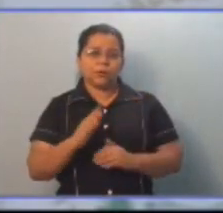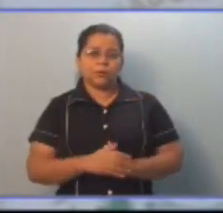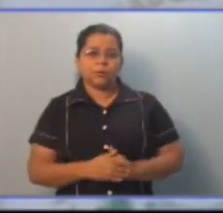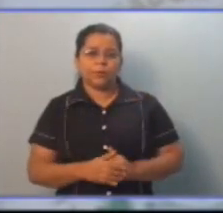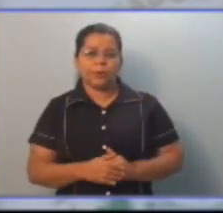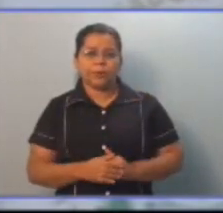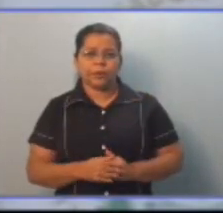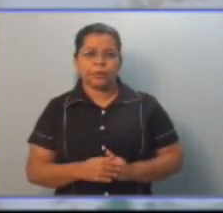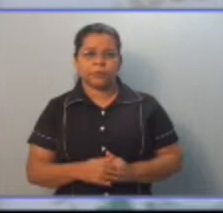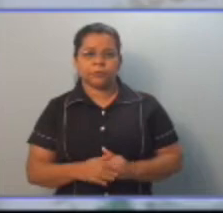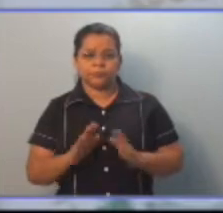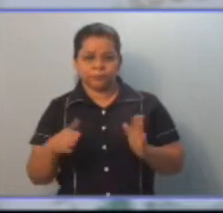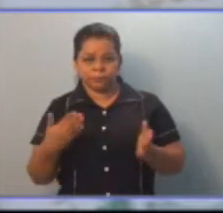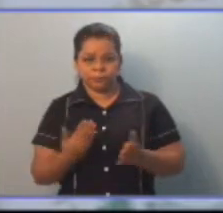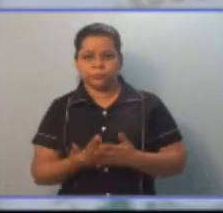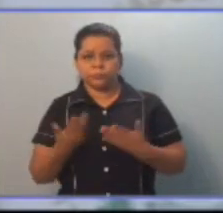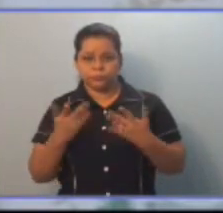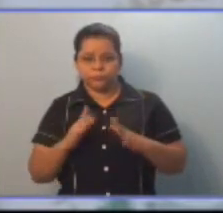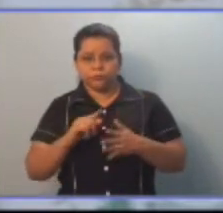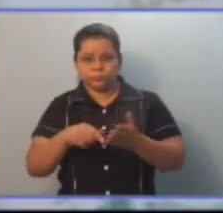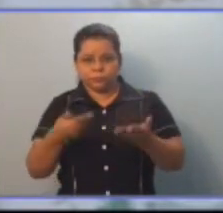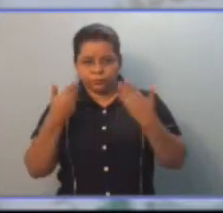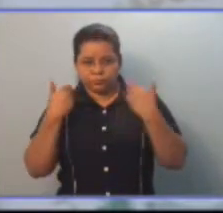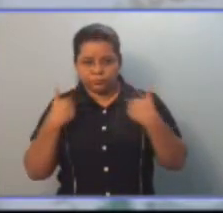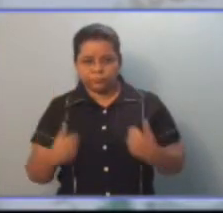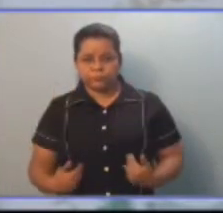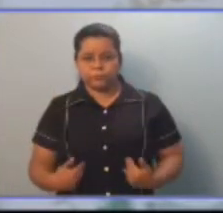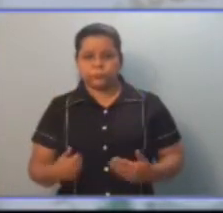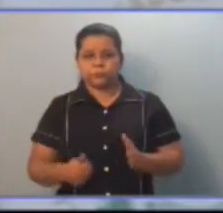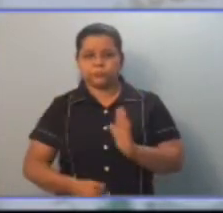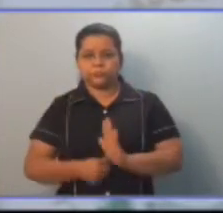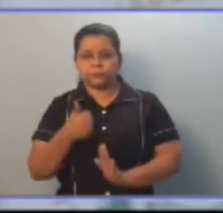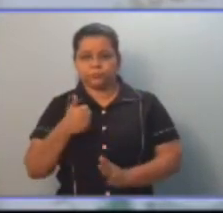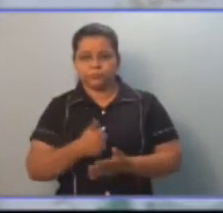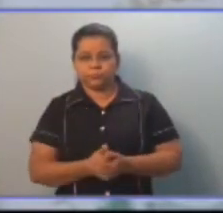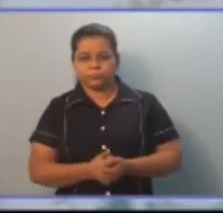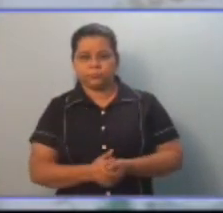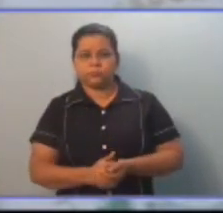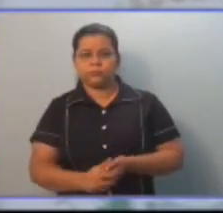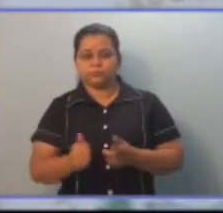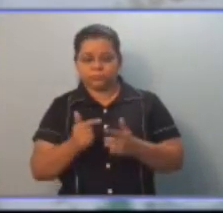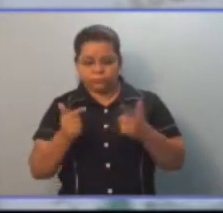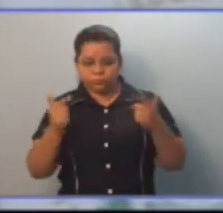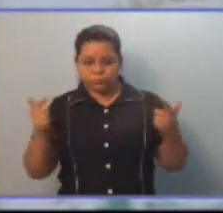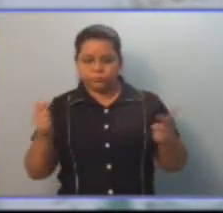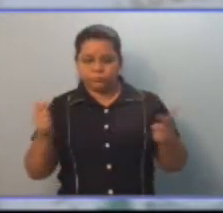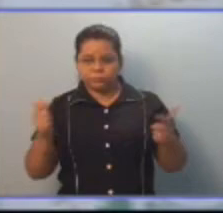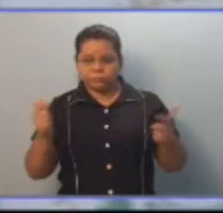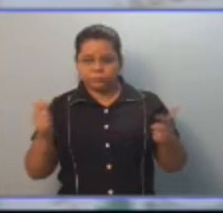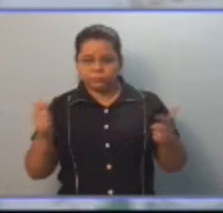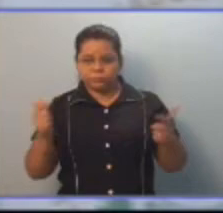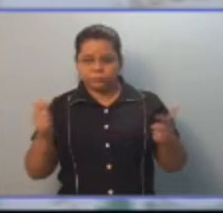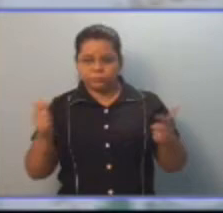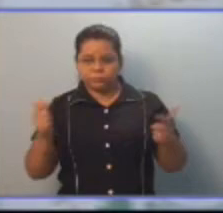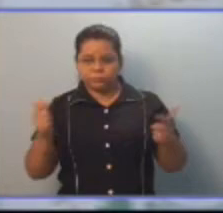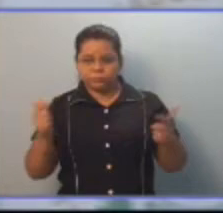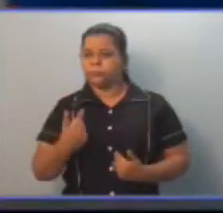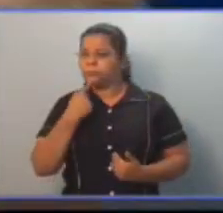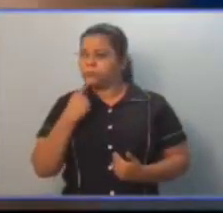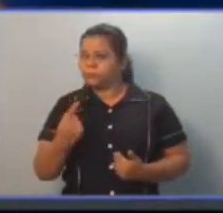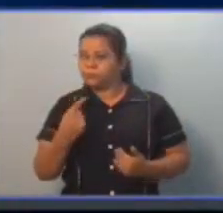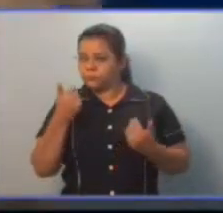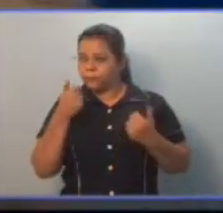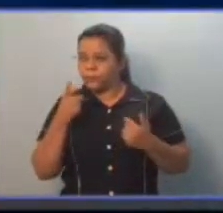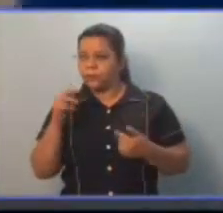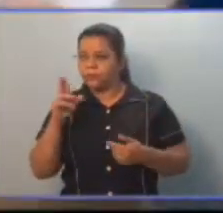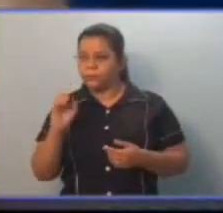basada en derechos humanos, tiene un contenido muy grande de derechos humanos, por eso se hace mención de tratados y